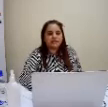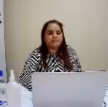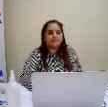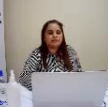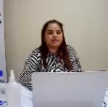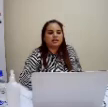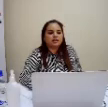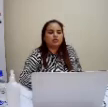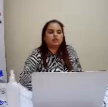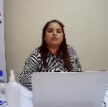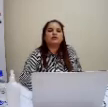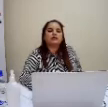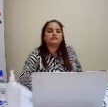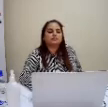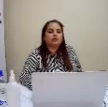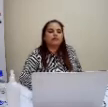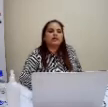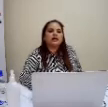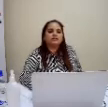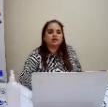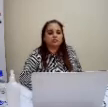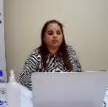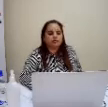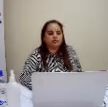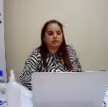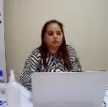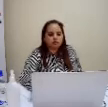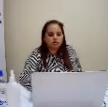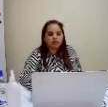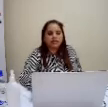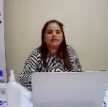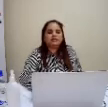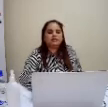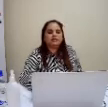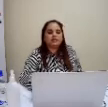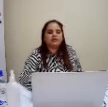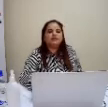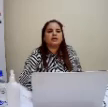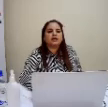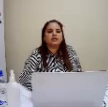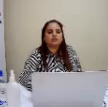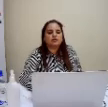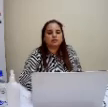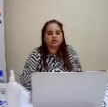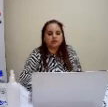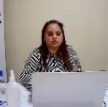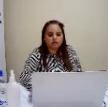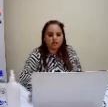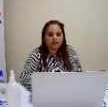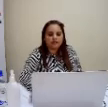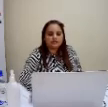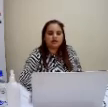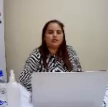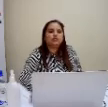que sepan que dos fuerzas mueven al ser humano. Uno es la necesidad de evitar el dolor y